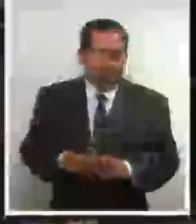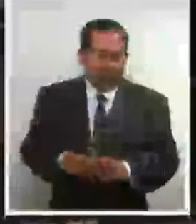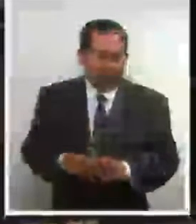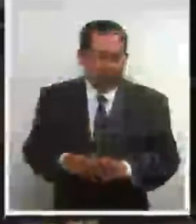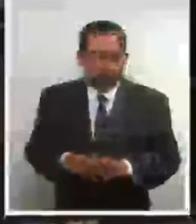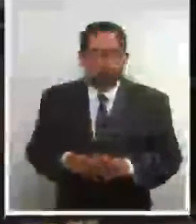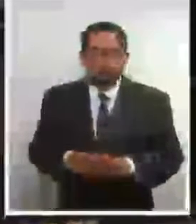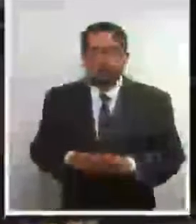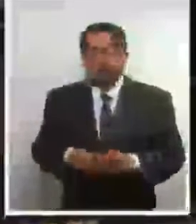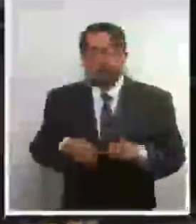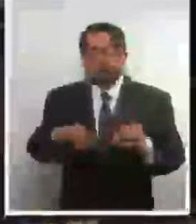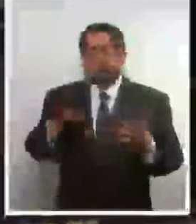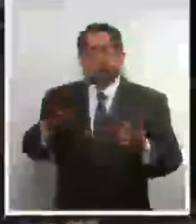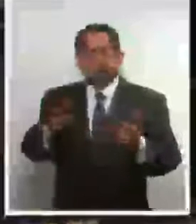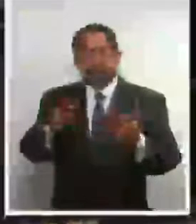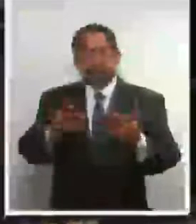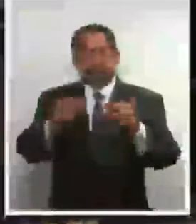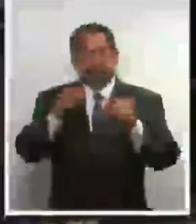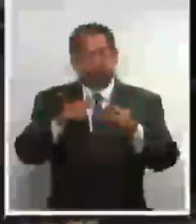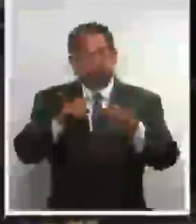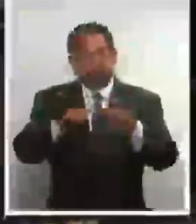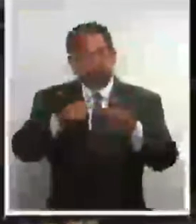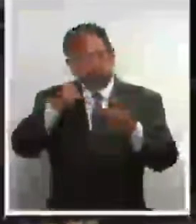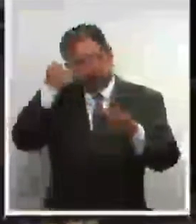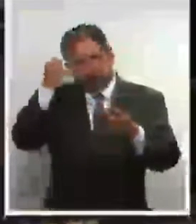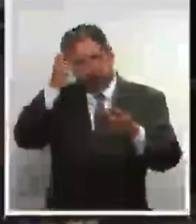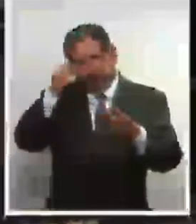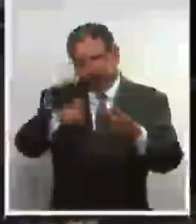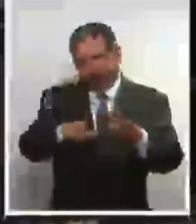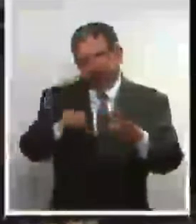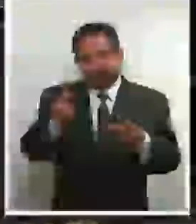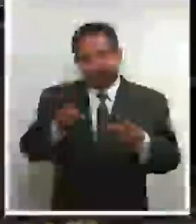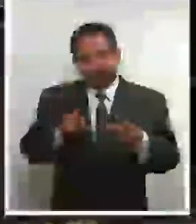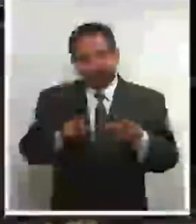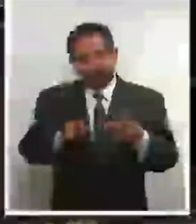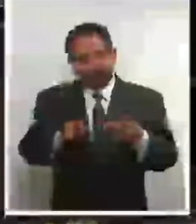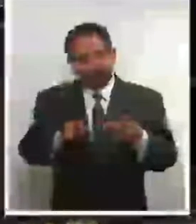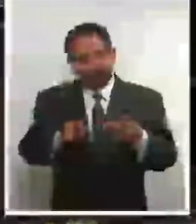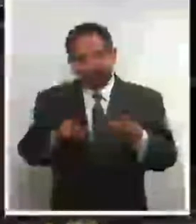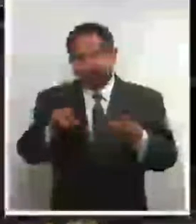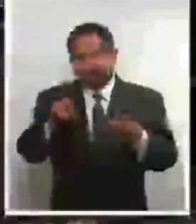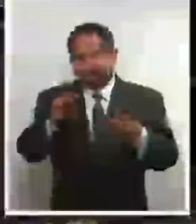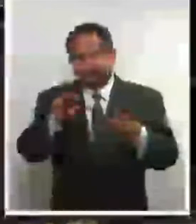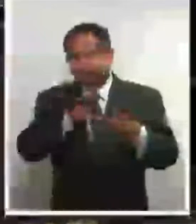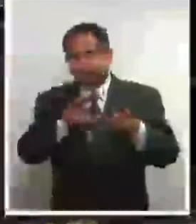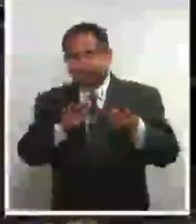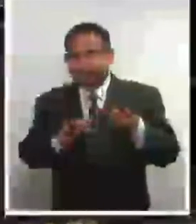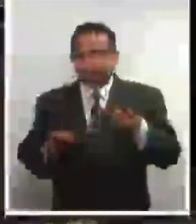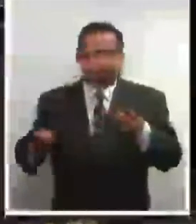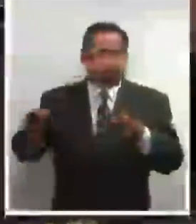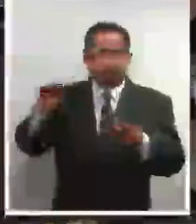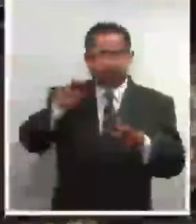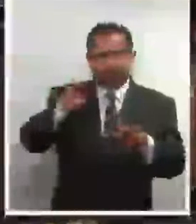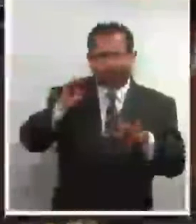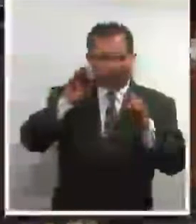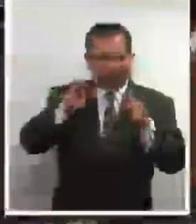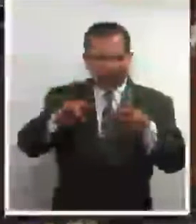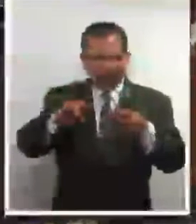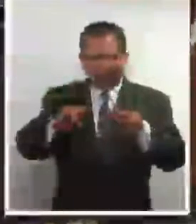algo que está en el siguiente precepto, pero no en la prevalencia o en la jerarquía